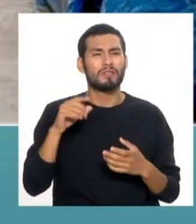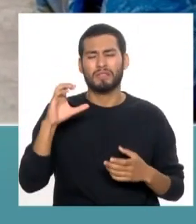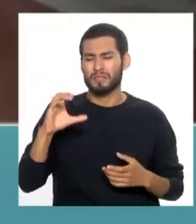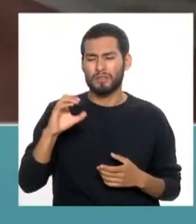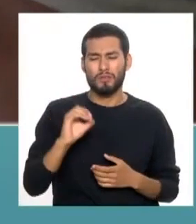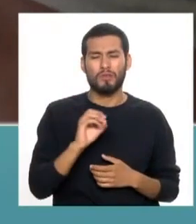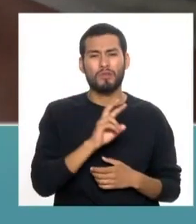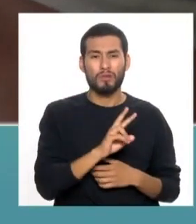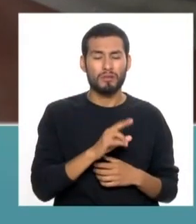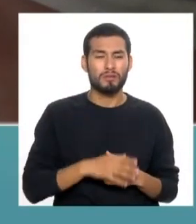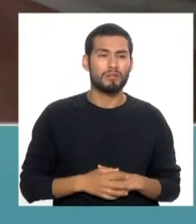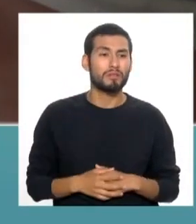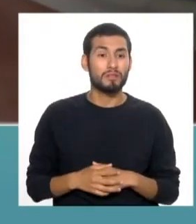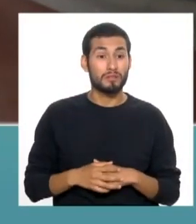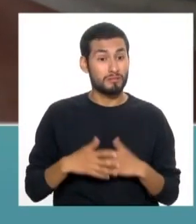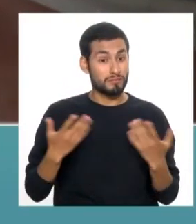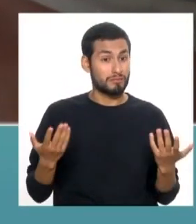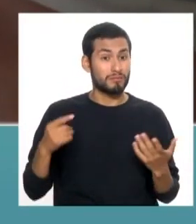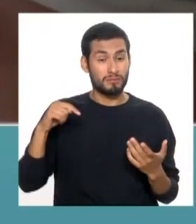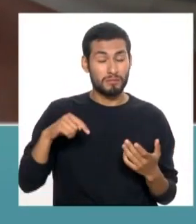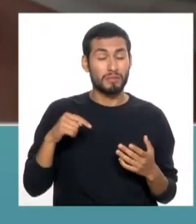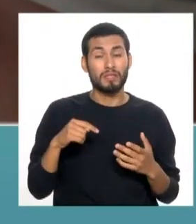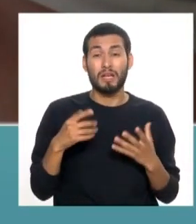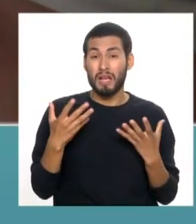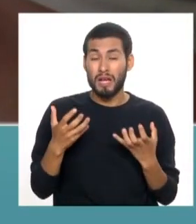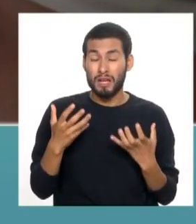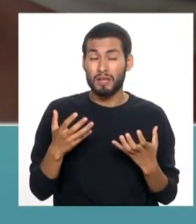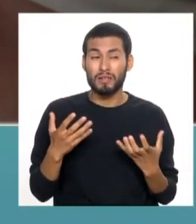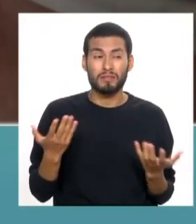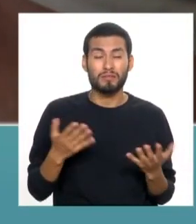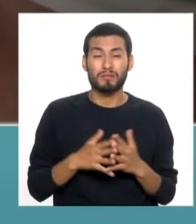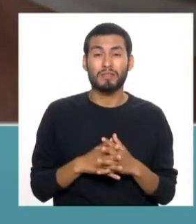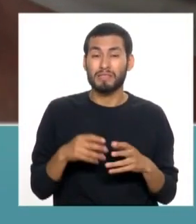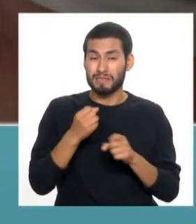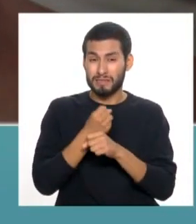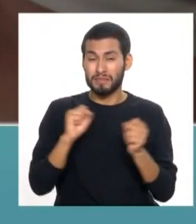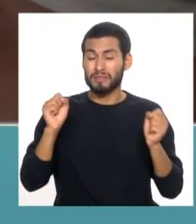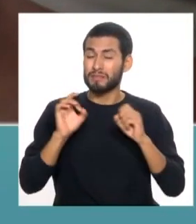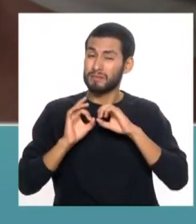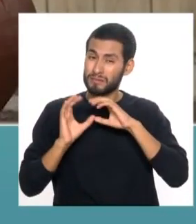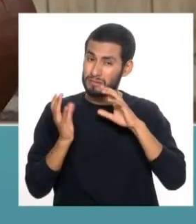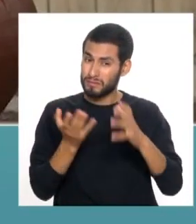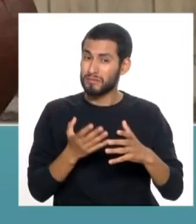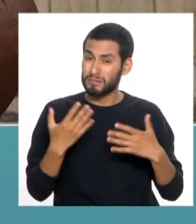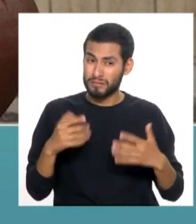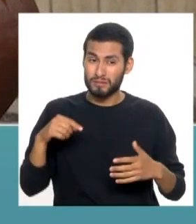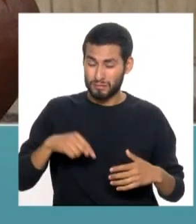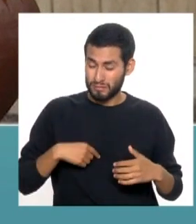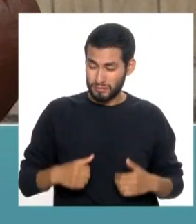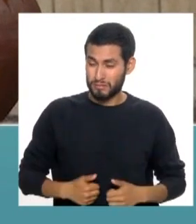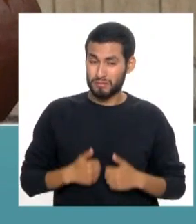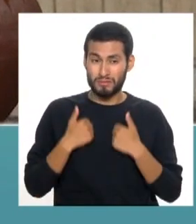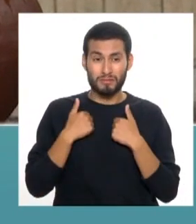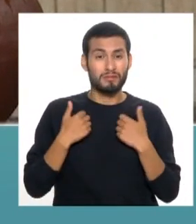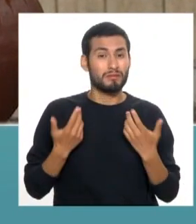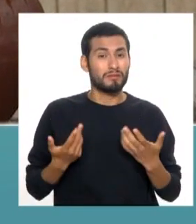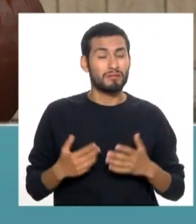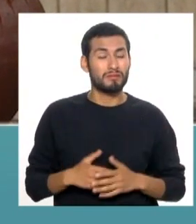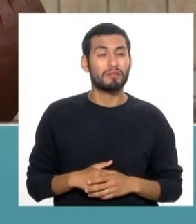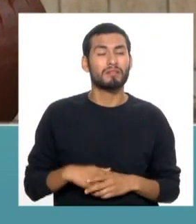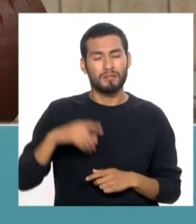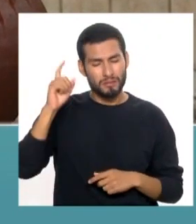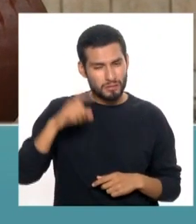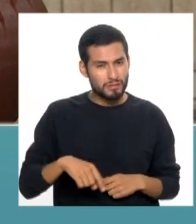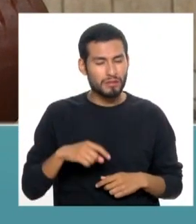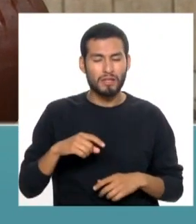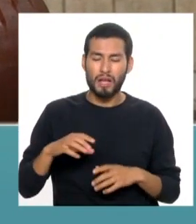CO2, y si nosotros queremos de alguna u otra manera salvar el planeta donde ya estamos viviendo, ¿no? O sea, tenemos